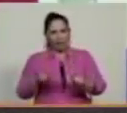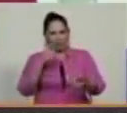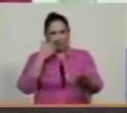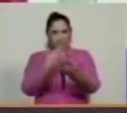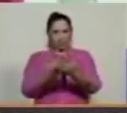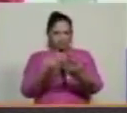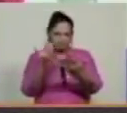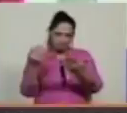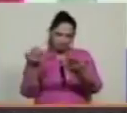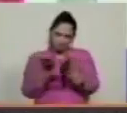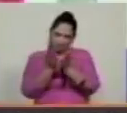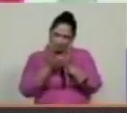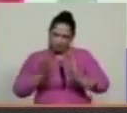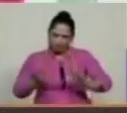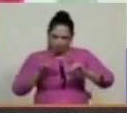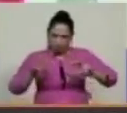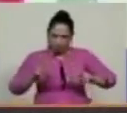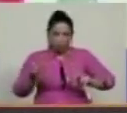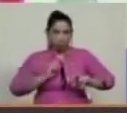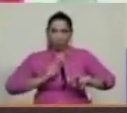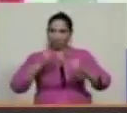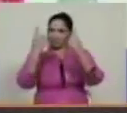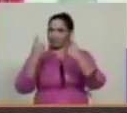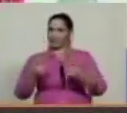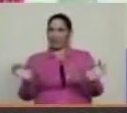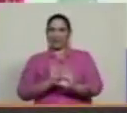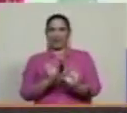No lo hemos constituido. No nos han hecho el examen todavía.